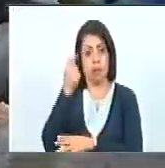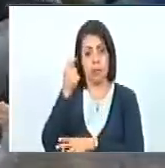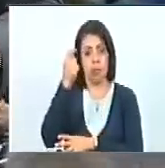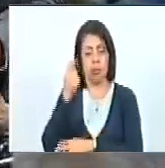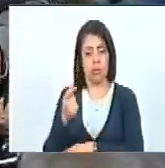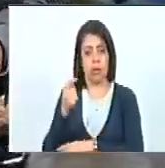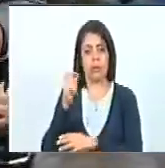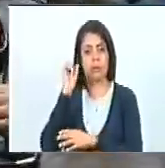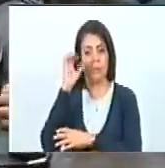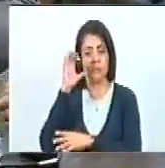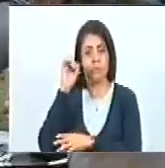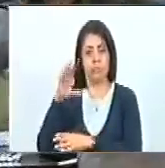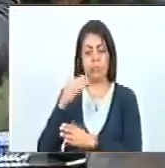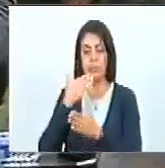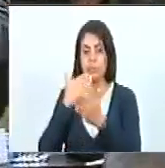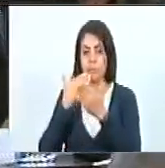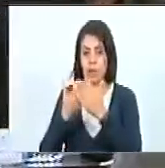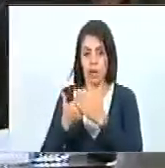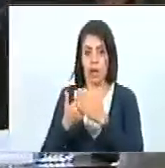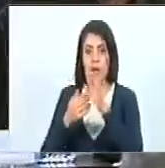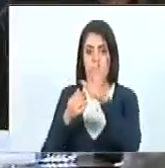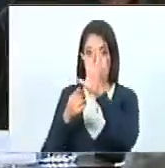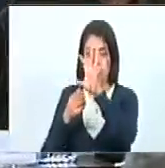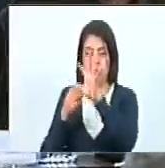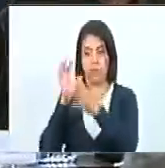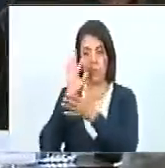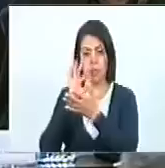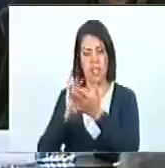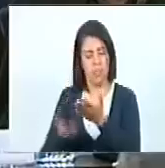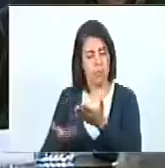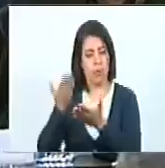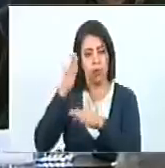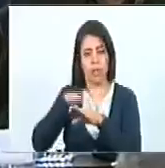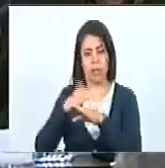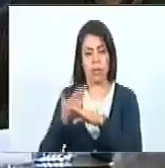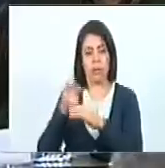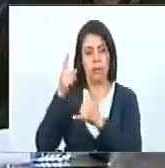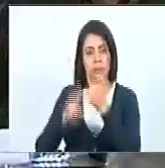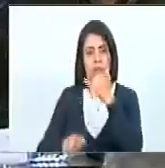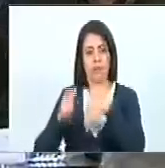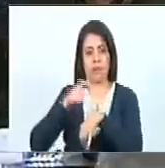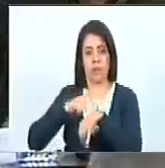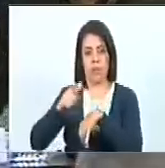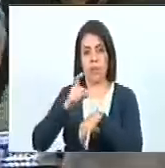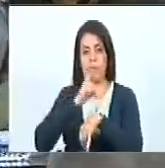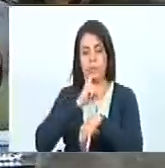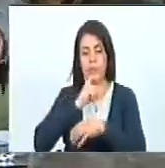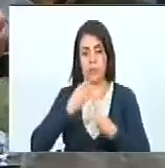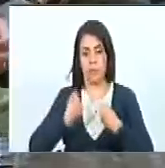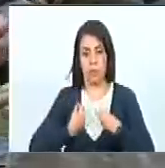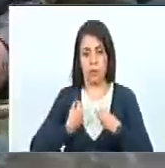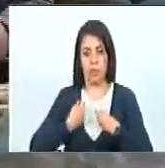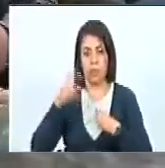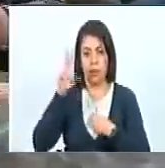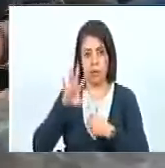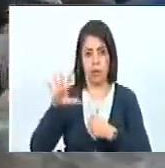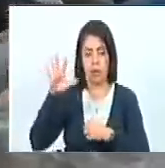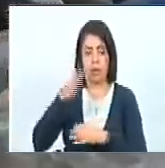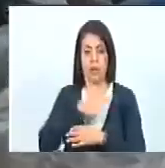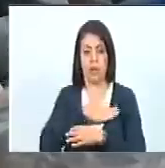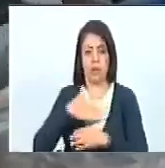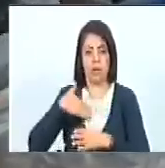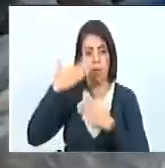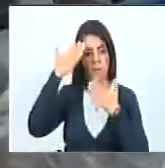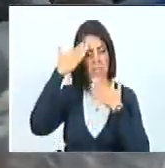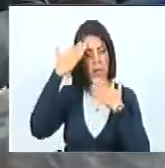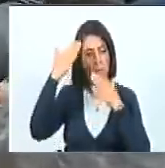agradecido frente a una nación que ha sido pieza fundamental en los tiempos que nos ha tocado vivir últimamente. Quiero enviar un saludo